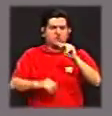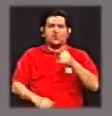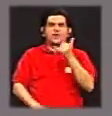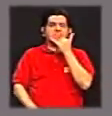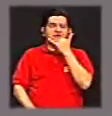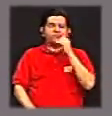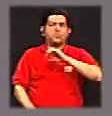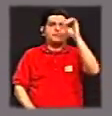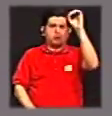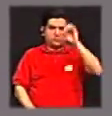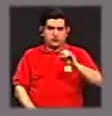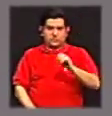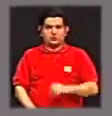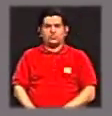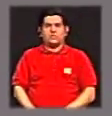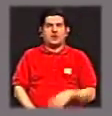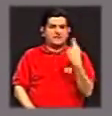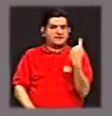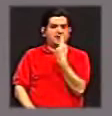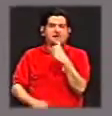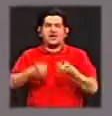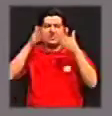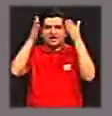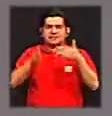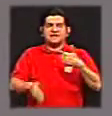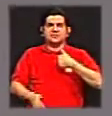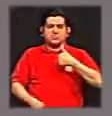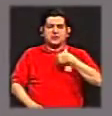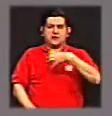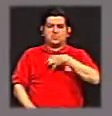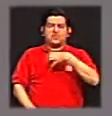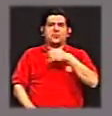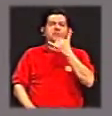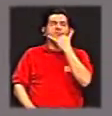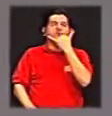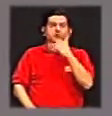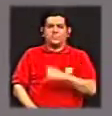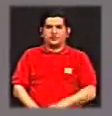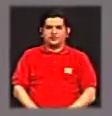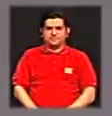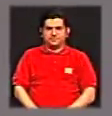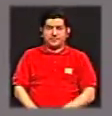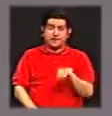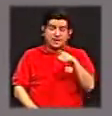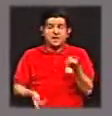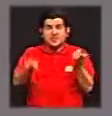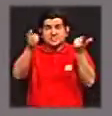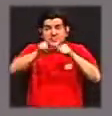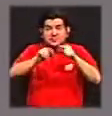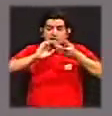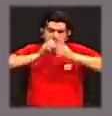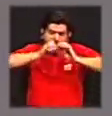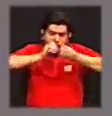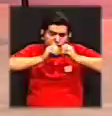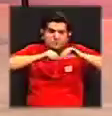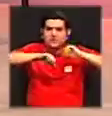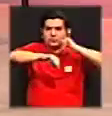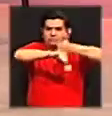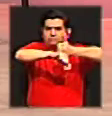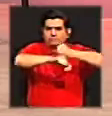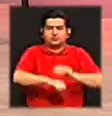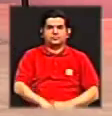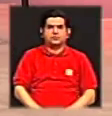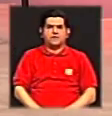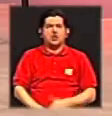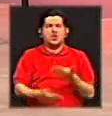de cada porcentaje, el error para cada candidato, cada uno tiene su propio error, entonces en esos casos los calculamos. ¿Y se hizo